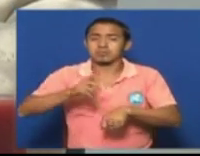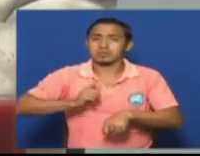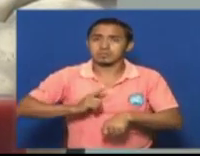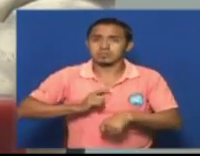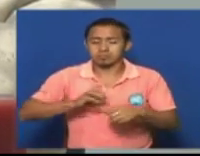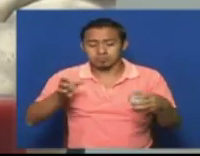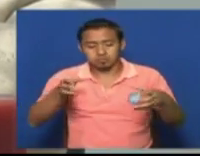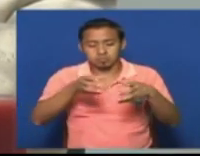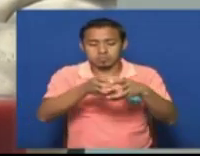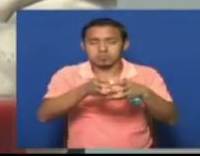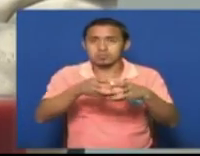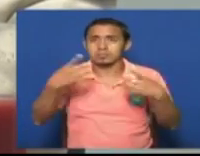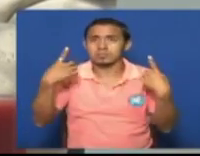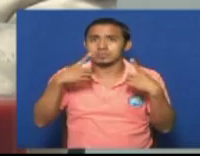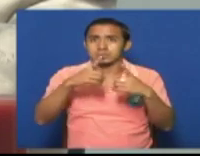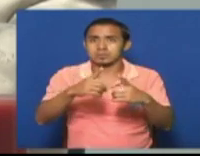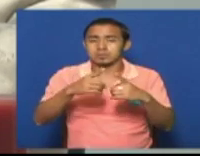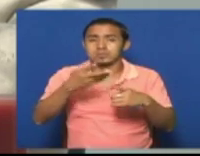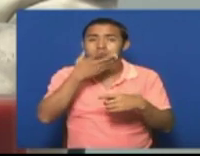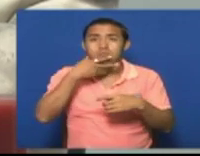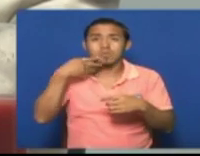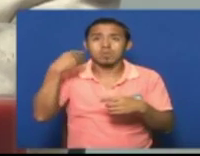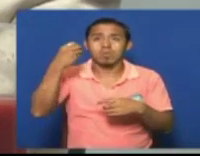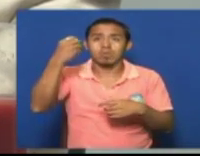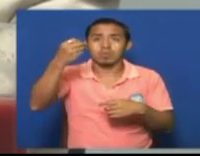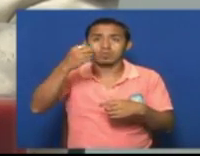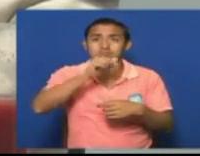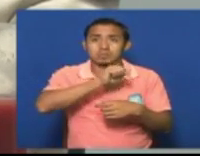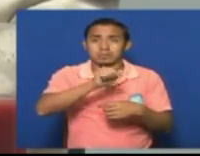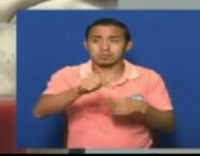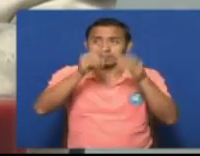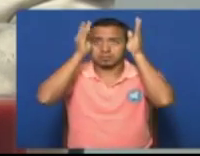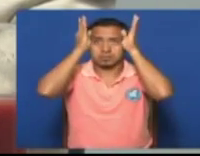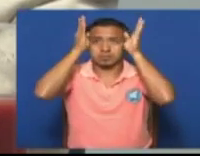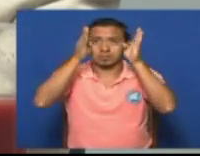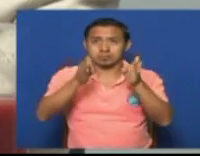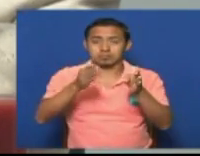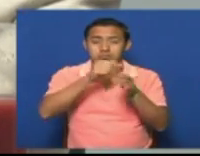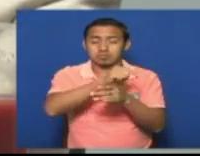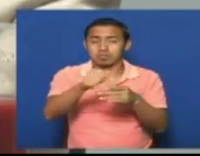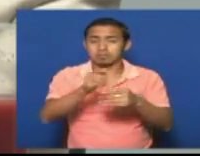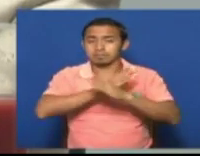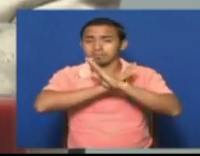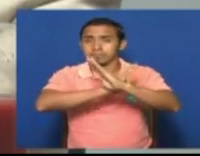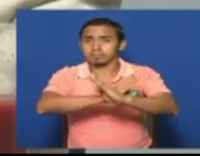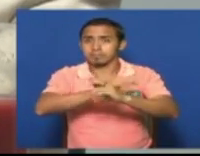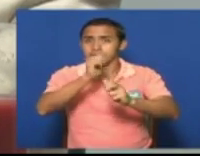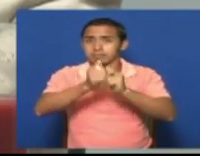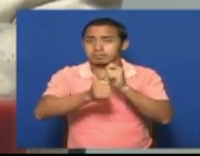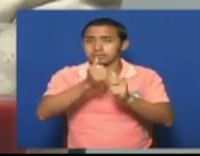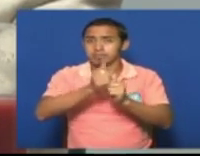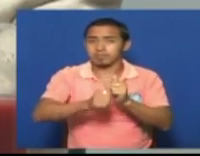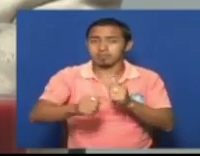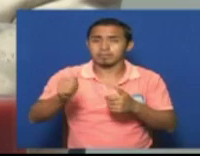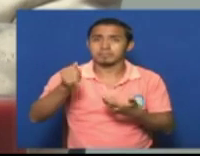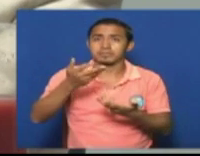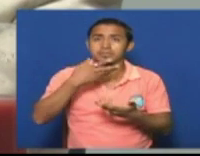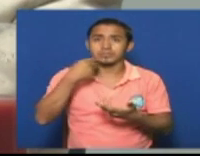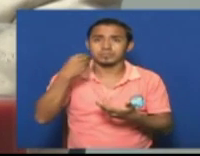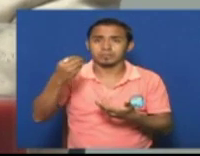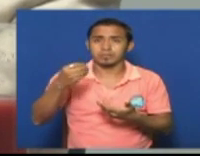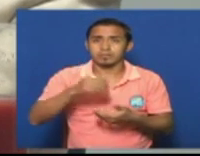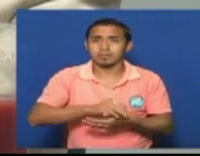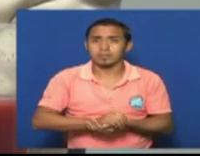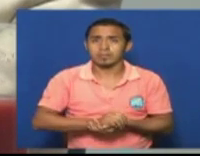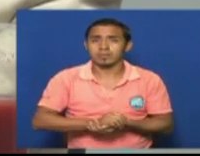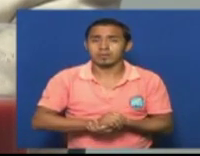que es la dirección de asuntos juveniles que está dedicada exclusivamente a la prevención del delito en la adolescencia en la